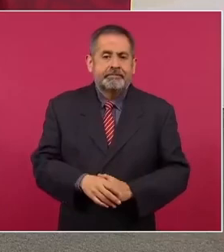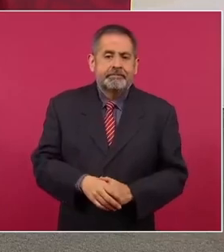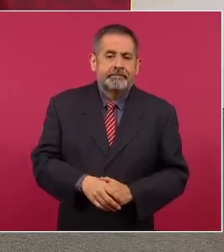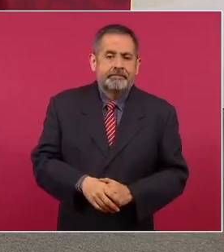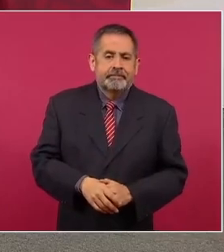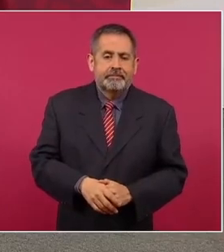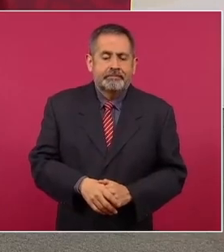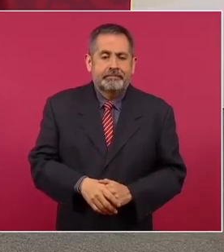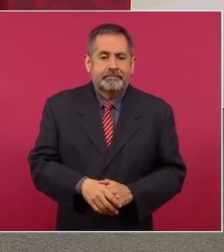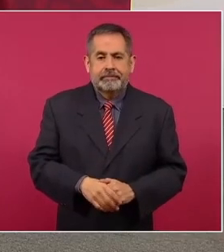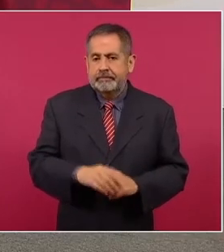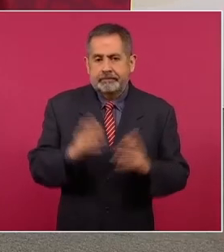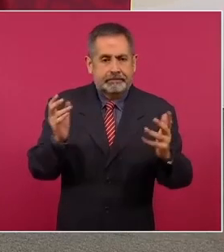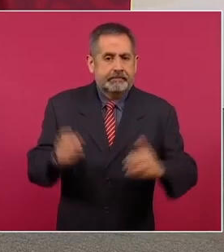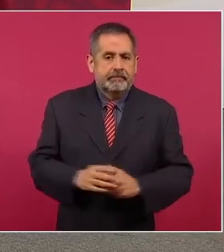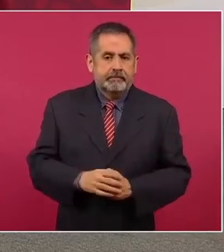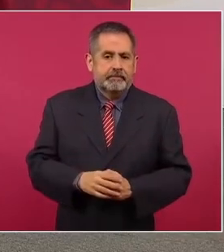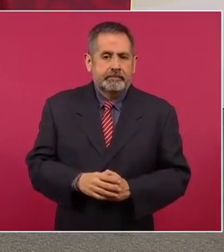Entonces,